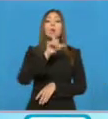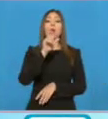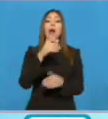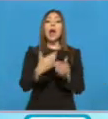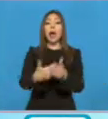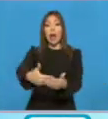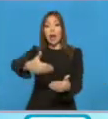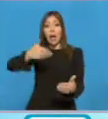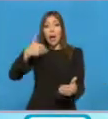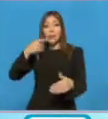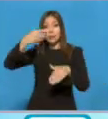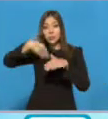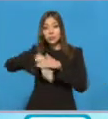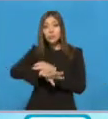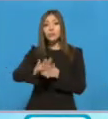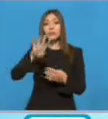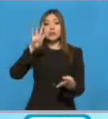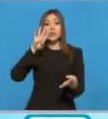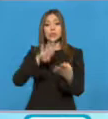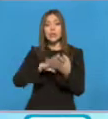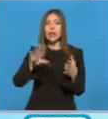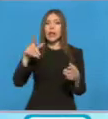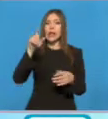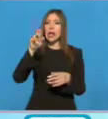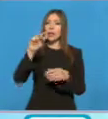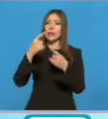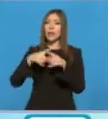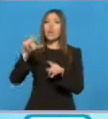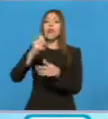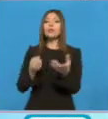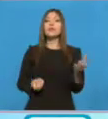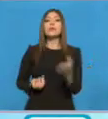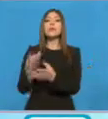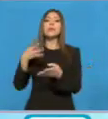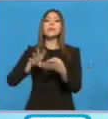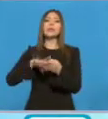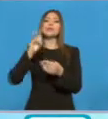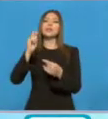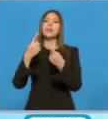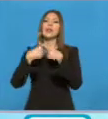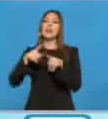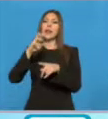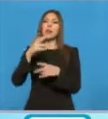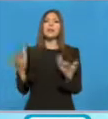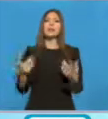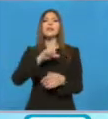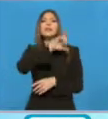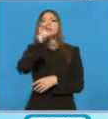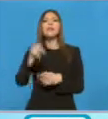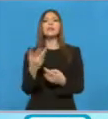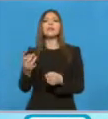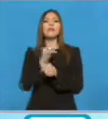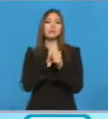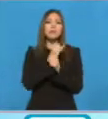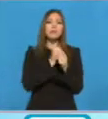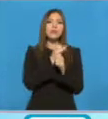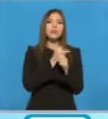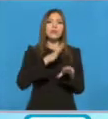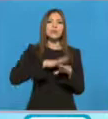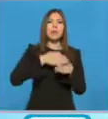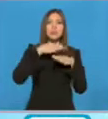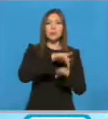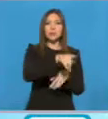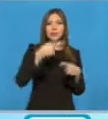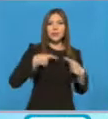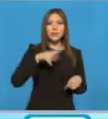Ay, claro. Con todo lo que sucede, te cambia la Claro. personalidad. Y entonces, si investigan un poquito más acerca de él, van a ver que su